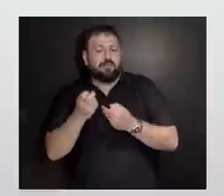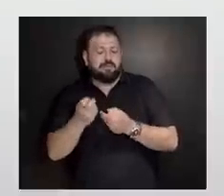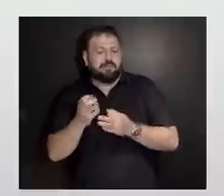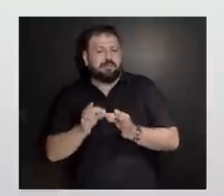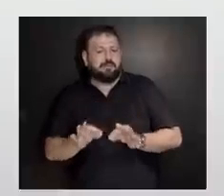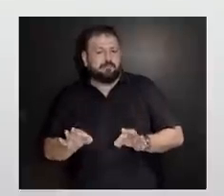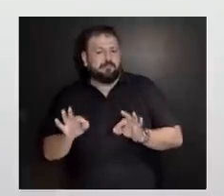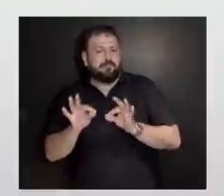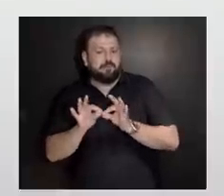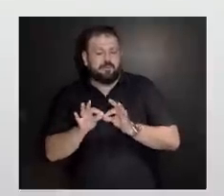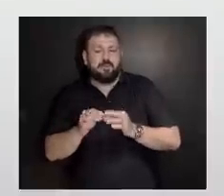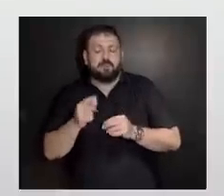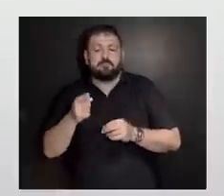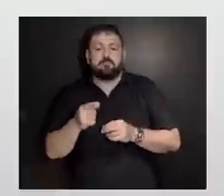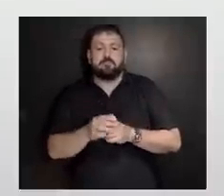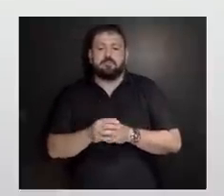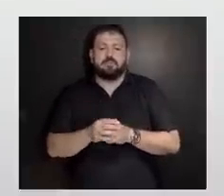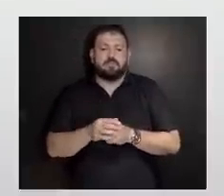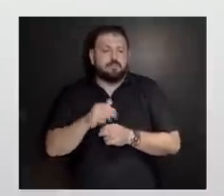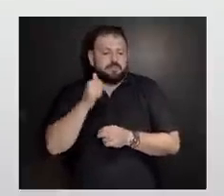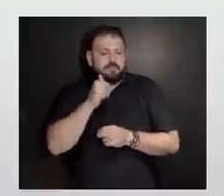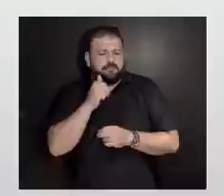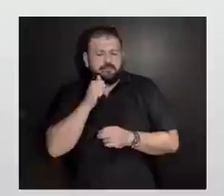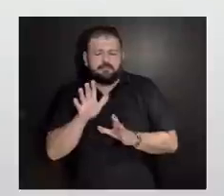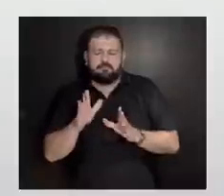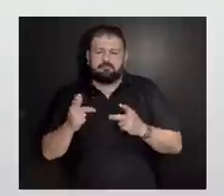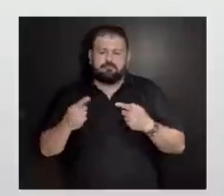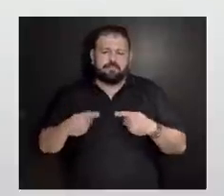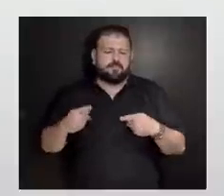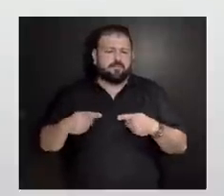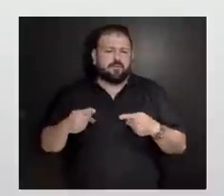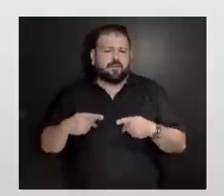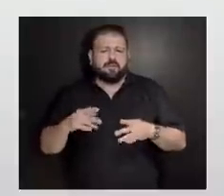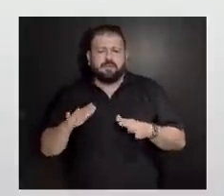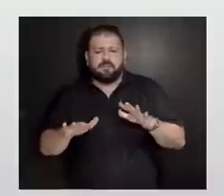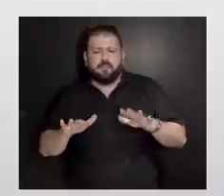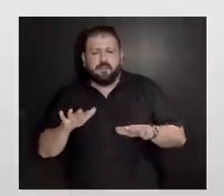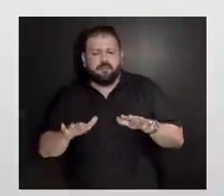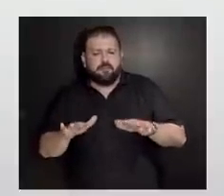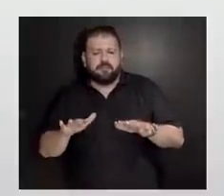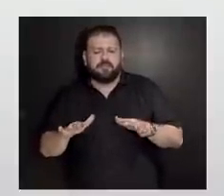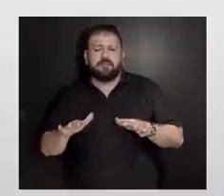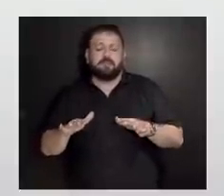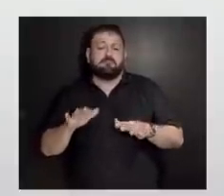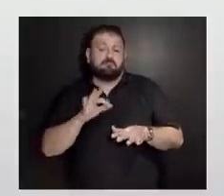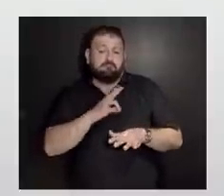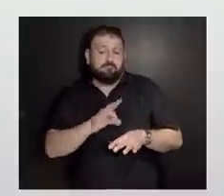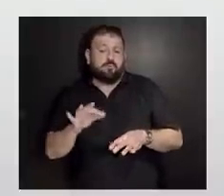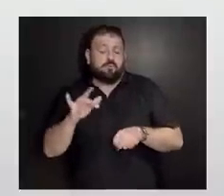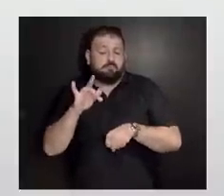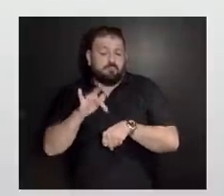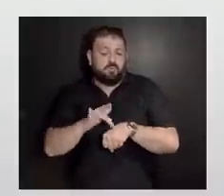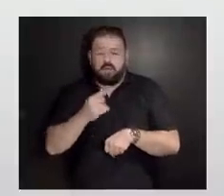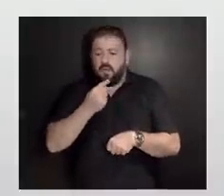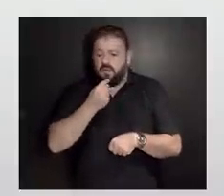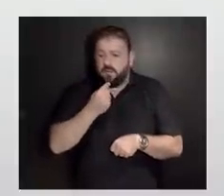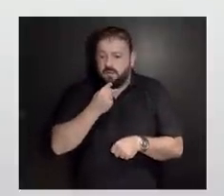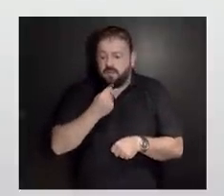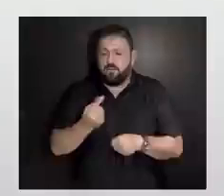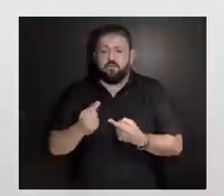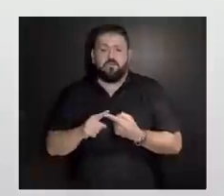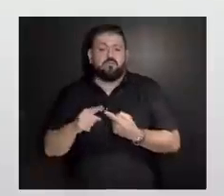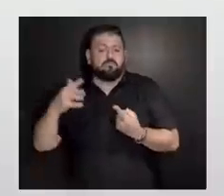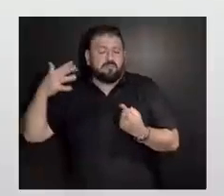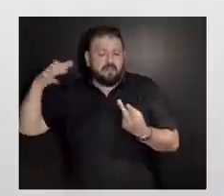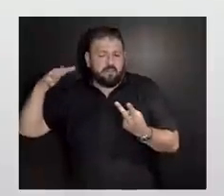que es más común en personas jóvenes, normalmente es presente en niños, adolescentes, de hecho, pues incluso también se le da